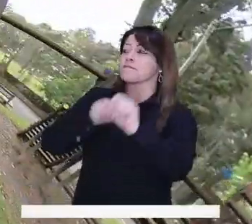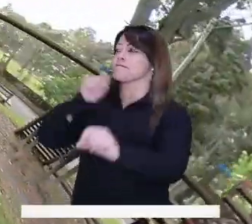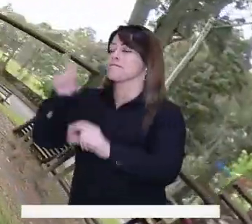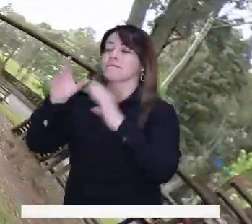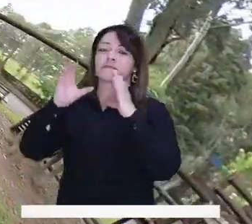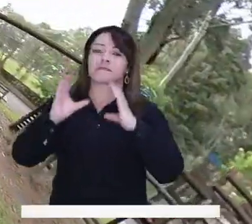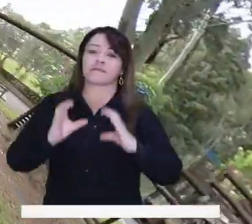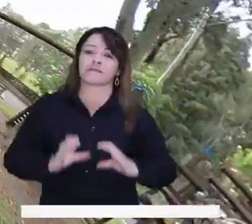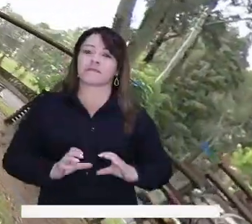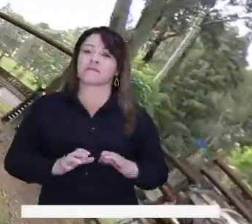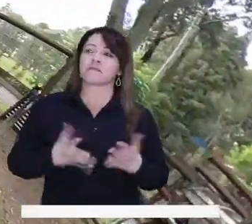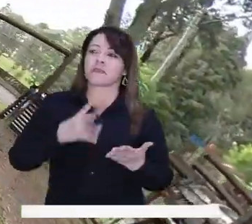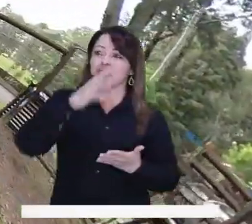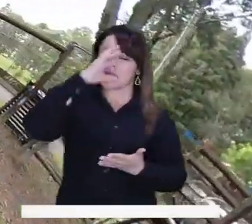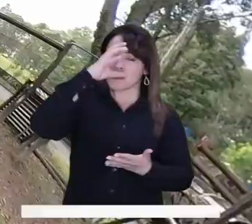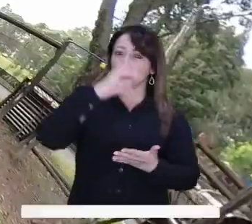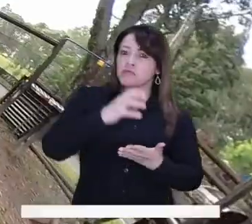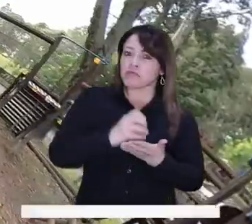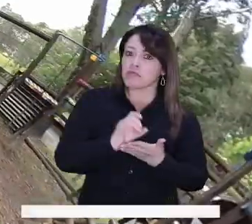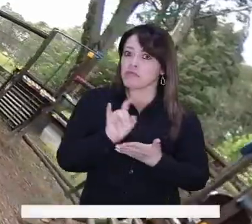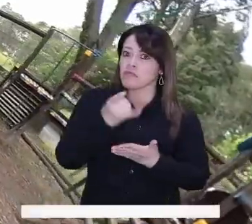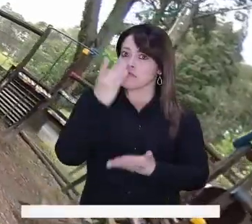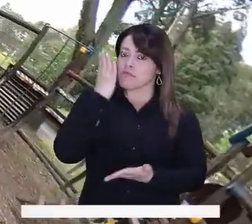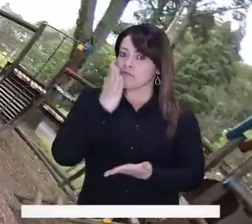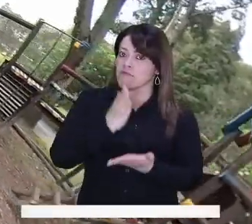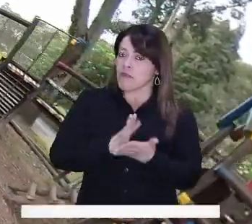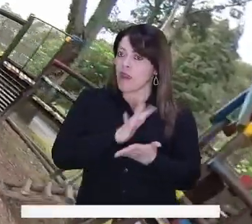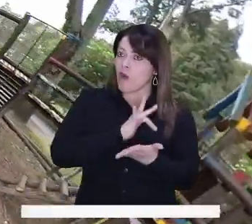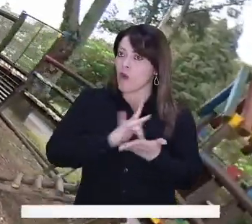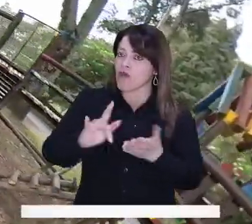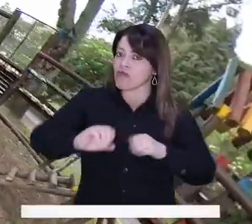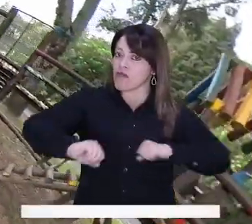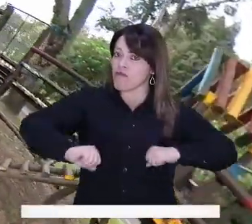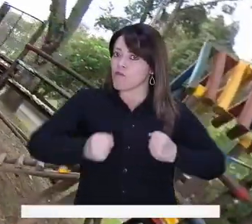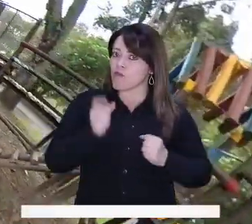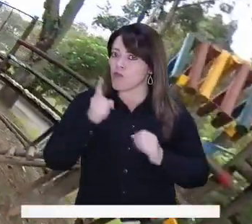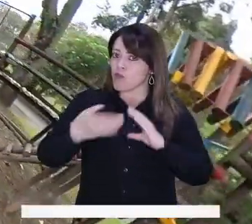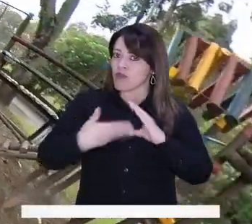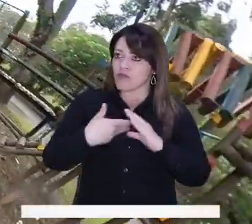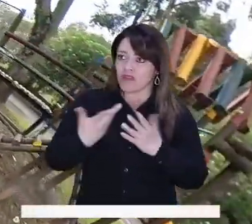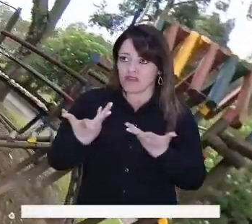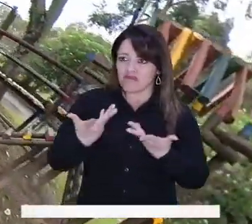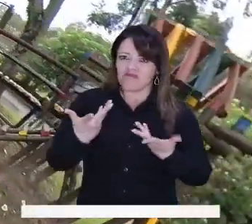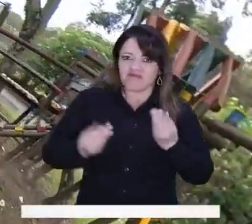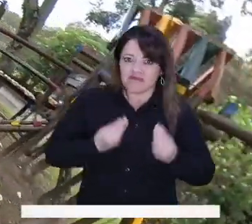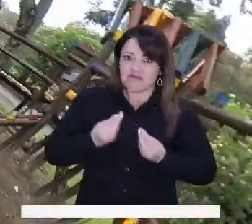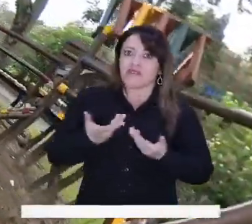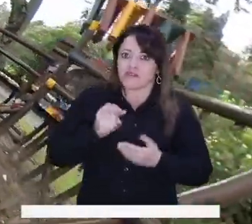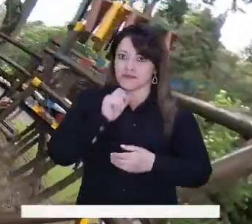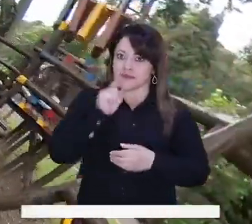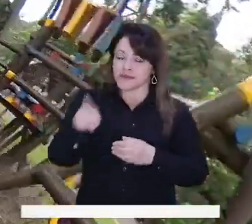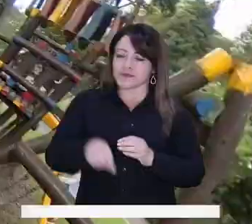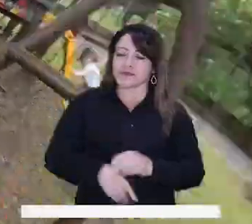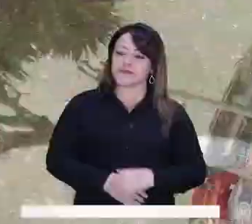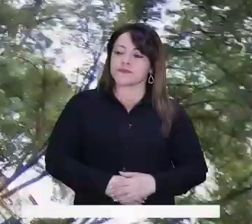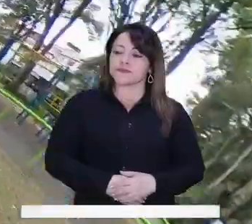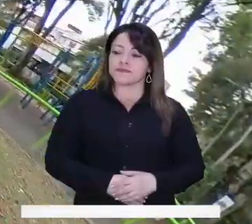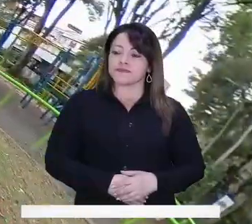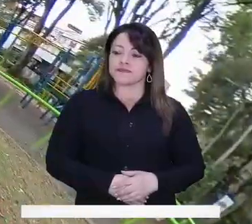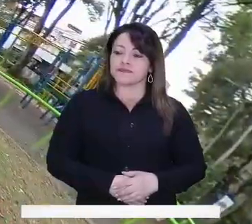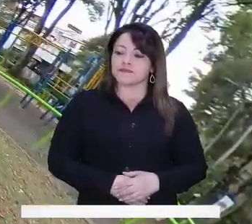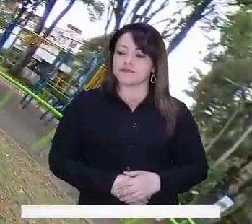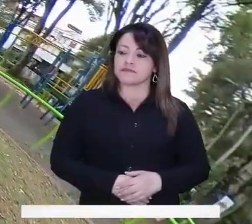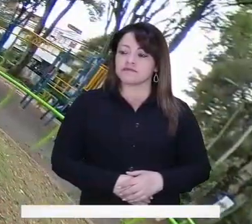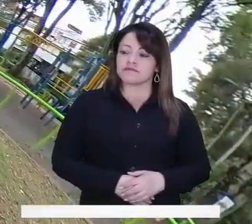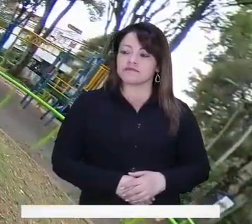haciendo un sondeo para ver si los ciudadanos se encuentran preparados para enfrentar alguna emergencia climática. Veamos qué nos dice.